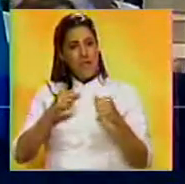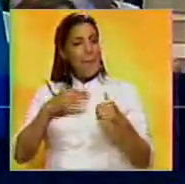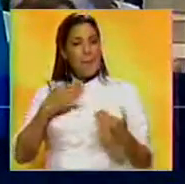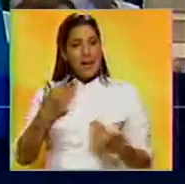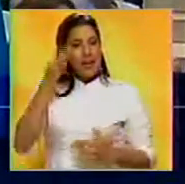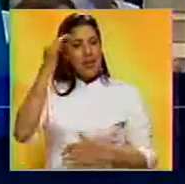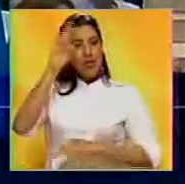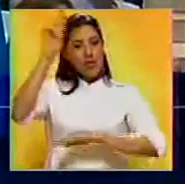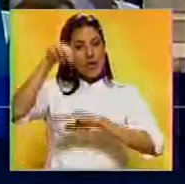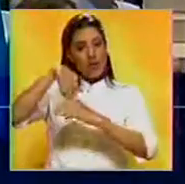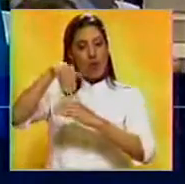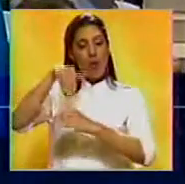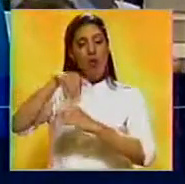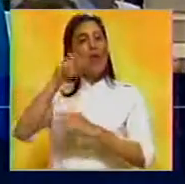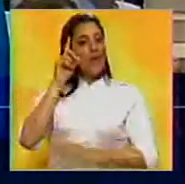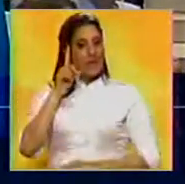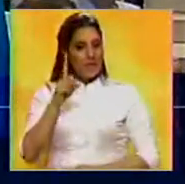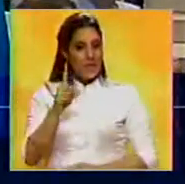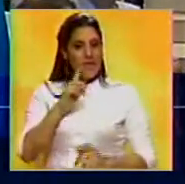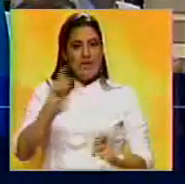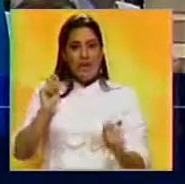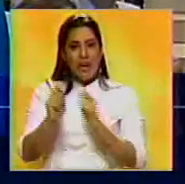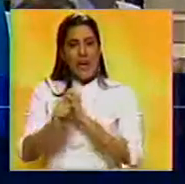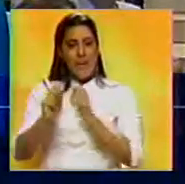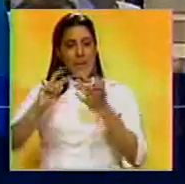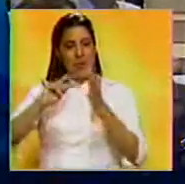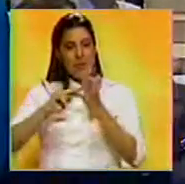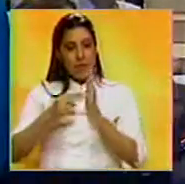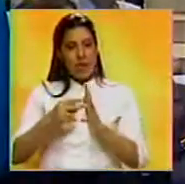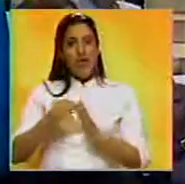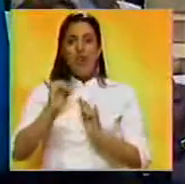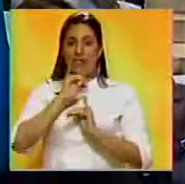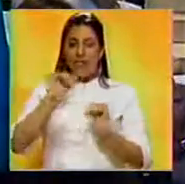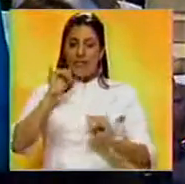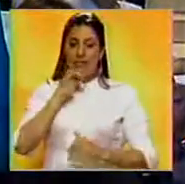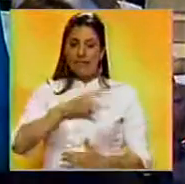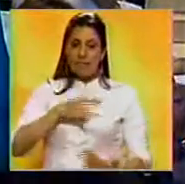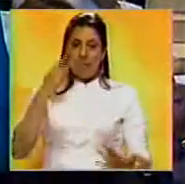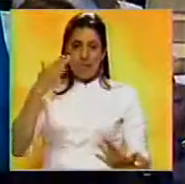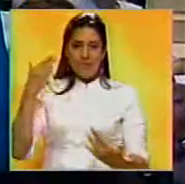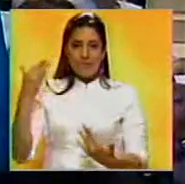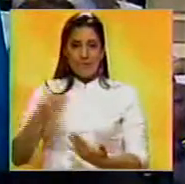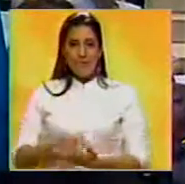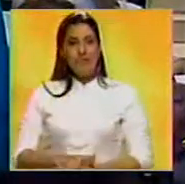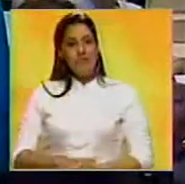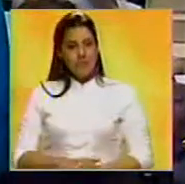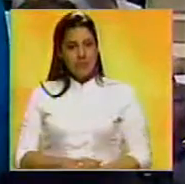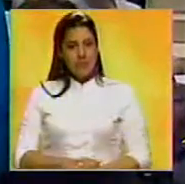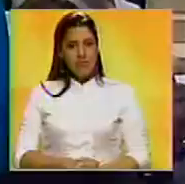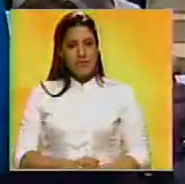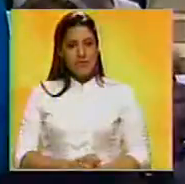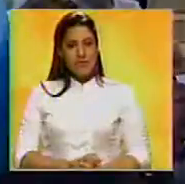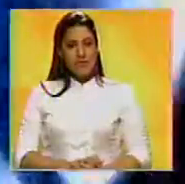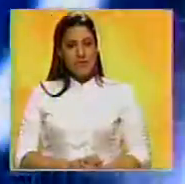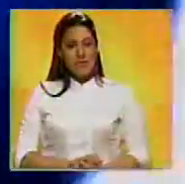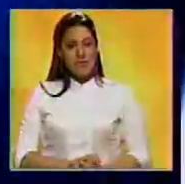que el Consejo Nacional Electoral cambie las condiciones. Con esta información retornamos con ustedes a los estudios.